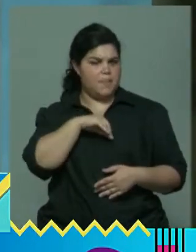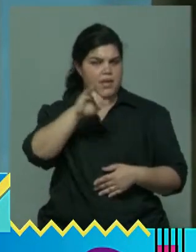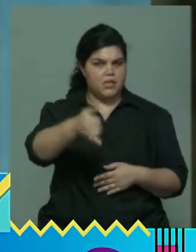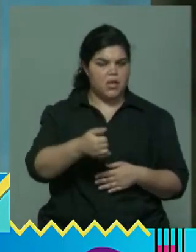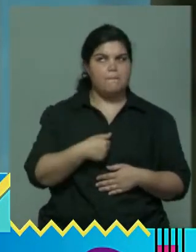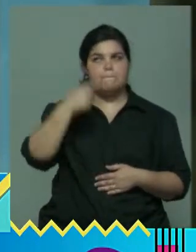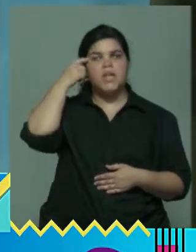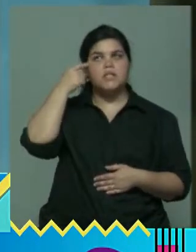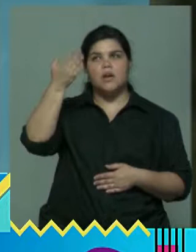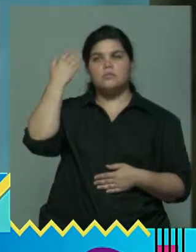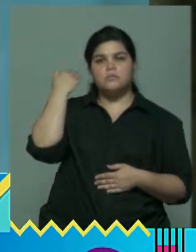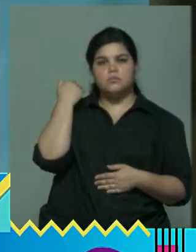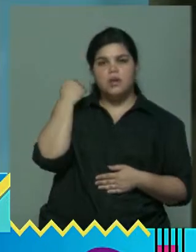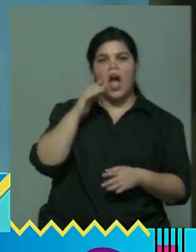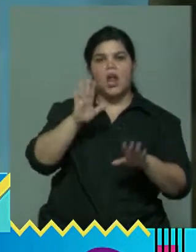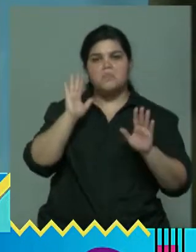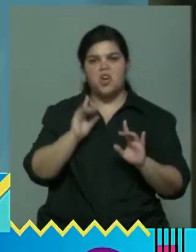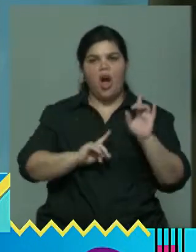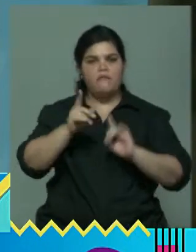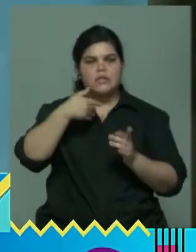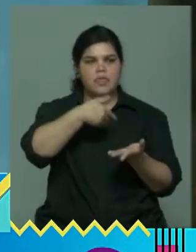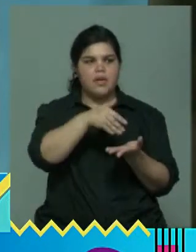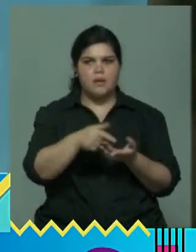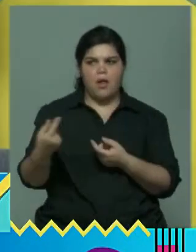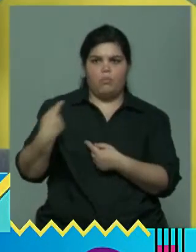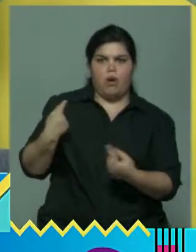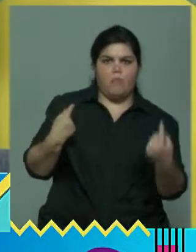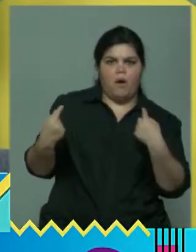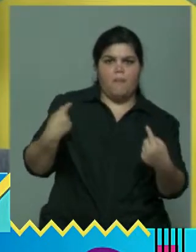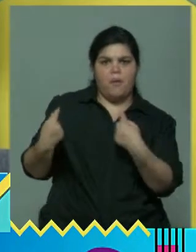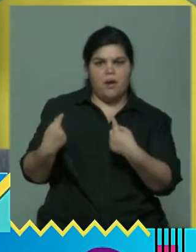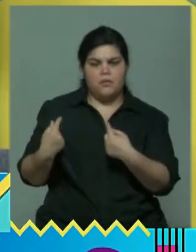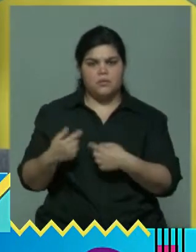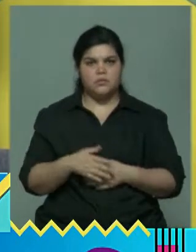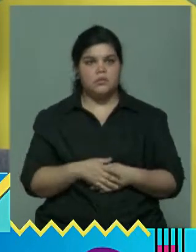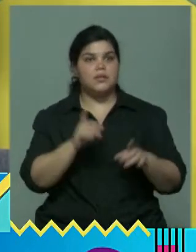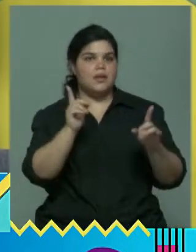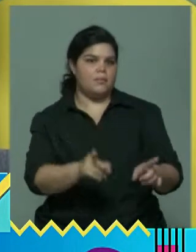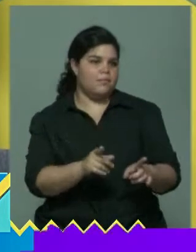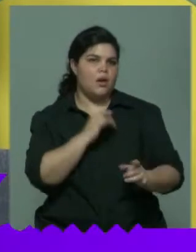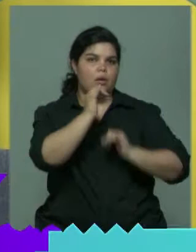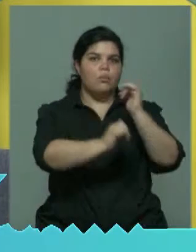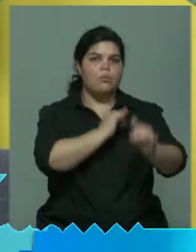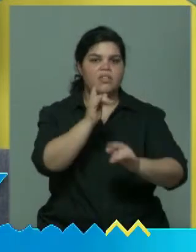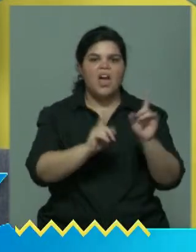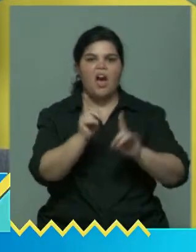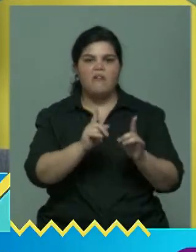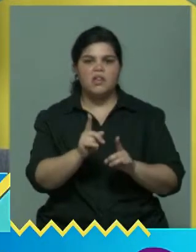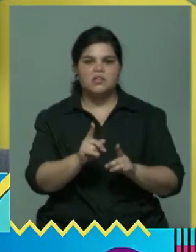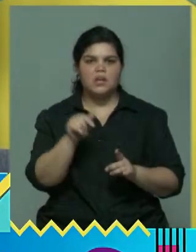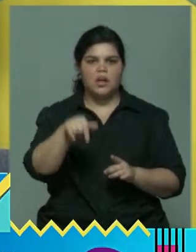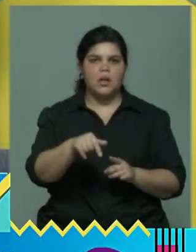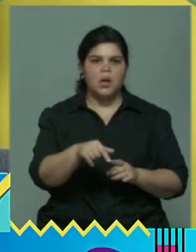su vida, quizás ha sido discriminado. Bueno, esto es lo que te decía yo con respecto a los estereotipos. O sea, cuando uno no encaja en ese